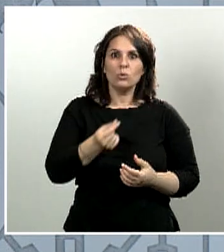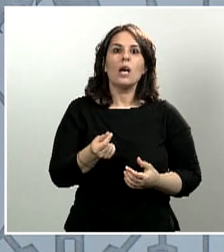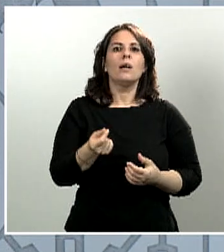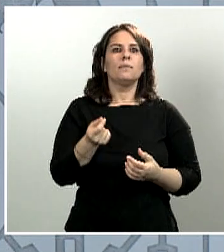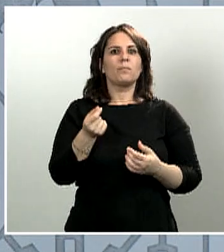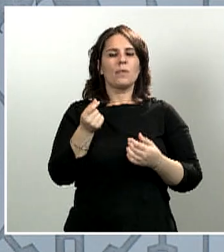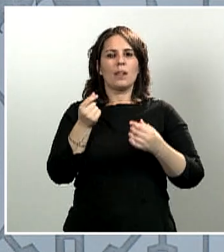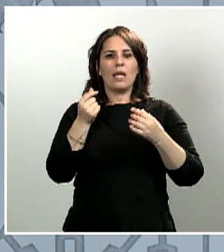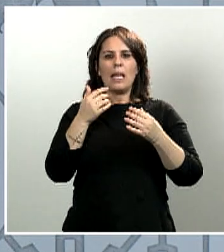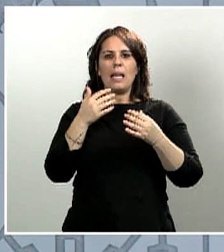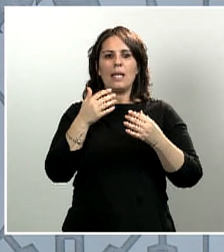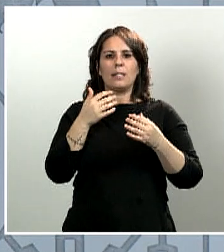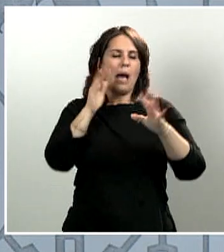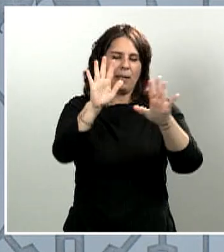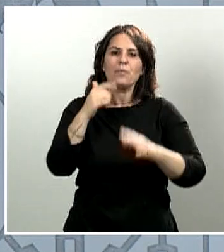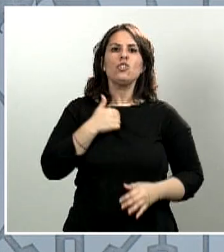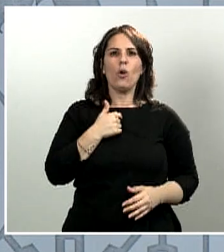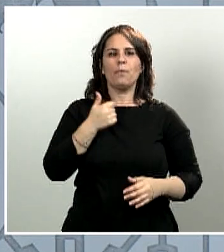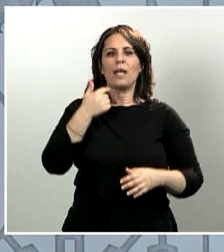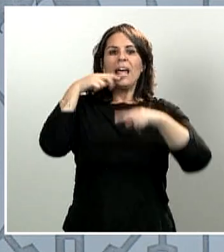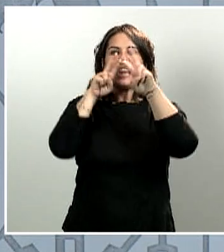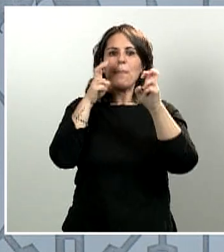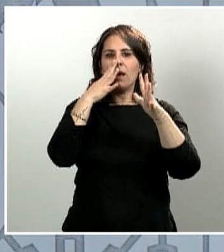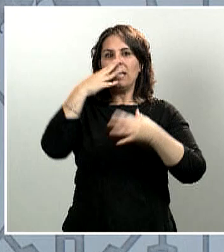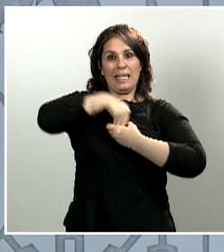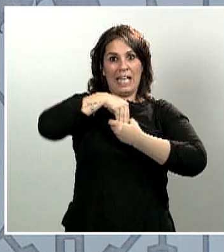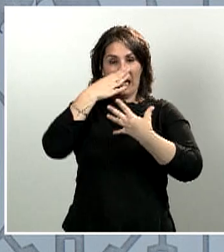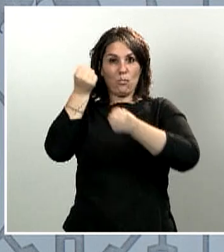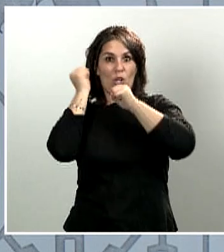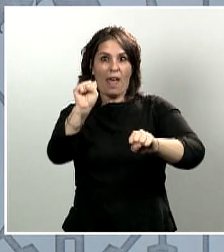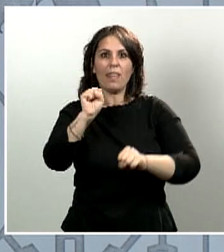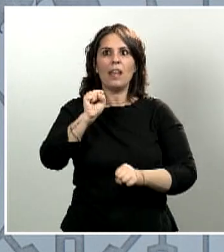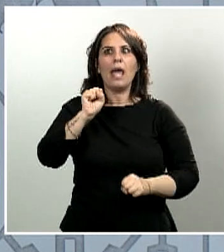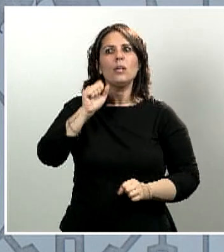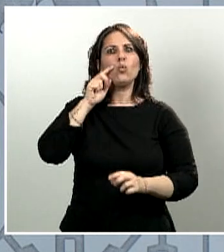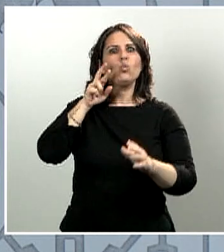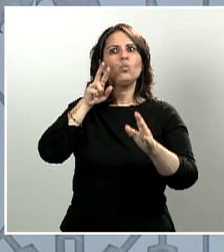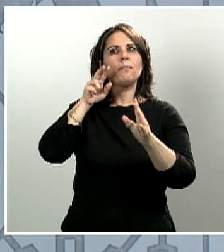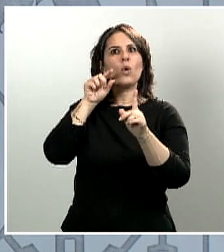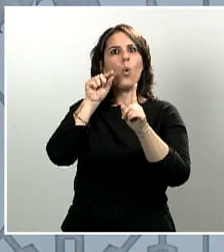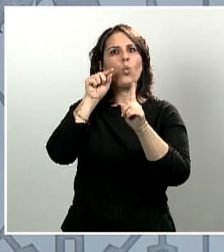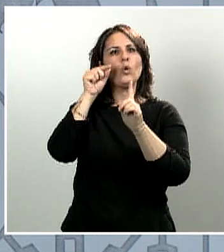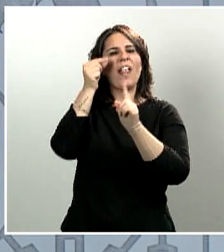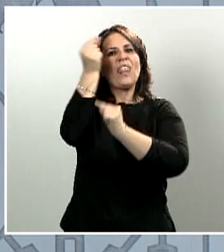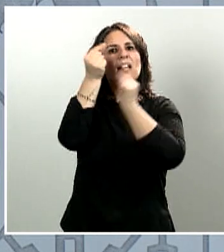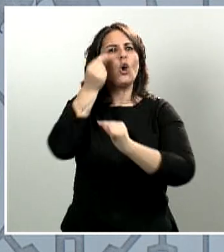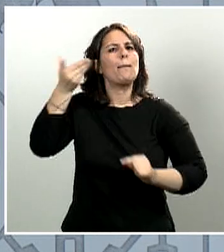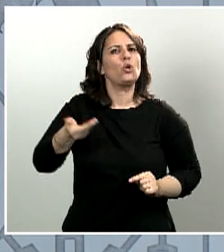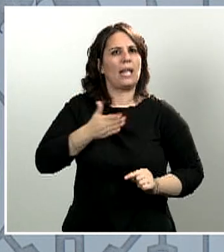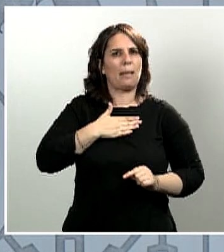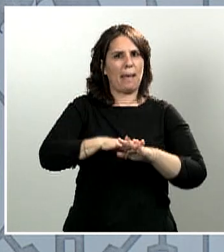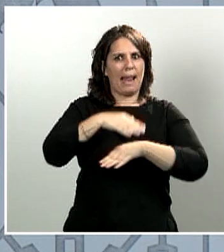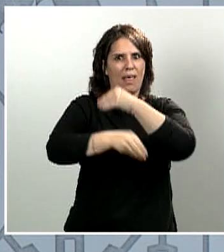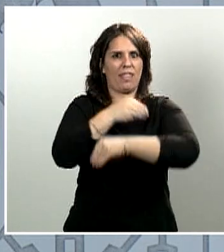el que podamos basar nuestras decisiones sobre el tránsito hacia nuevas fases, es complicado.